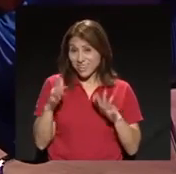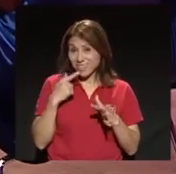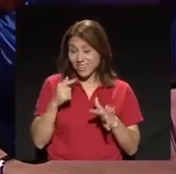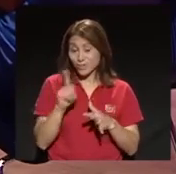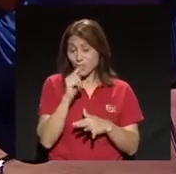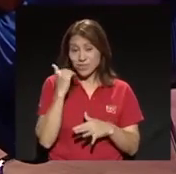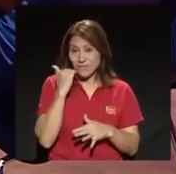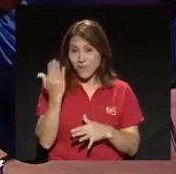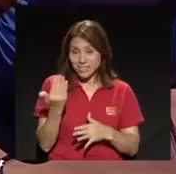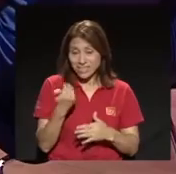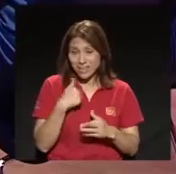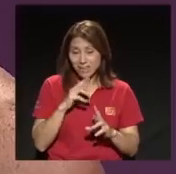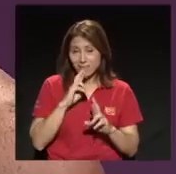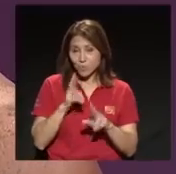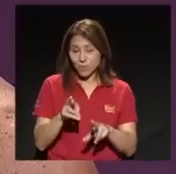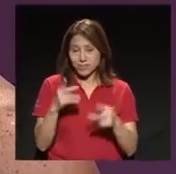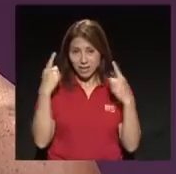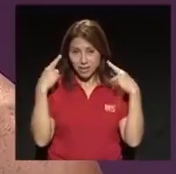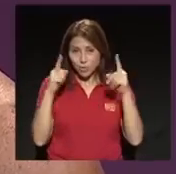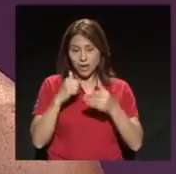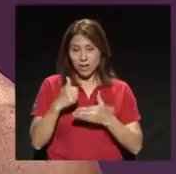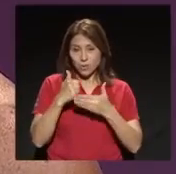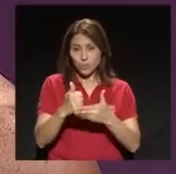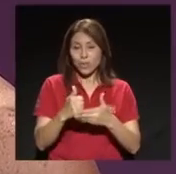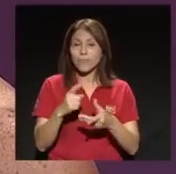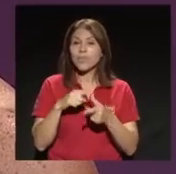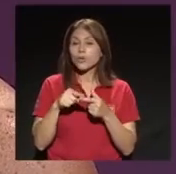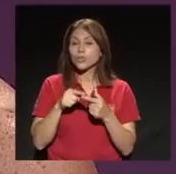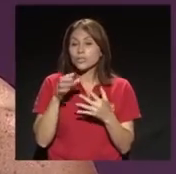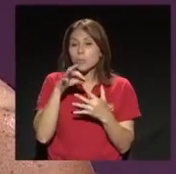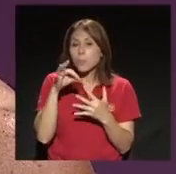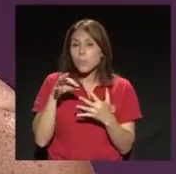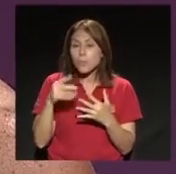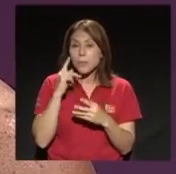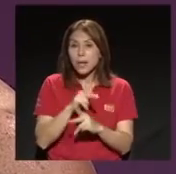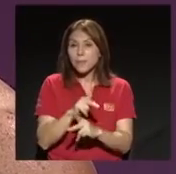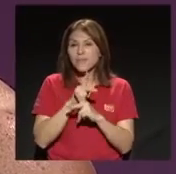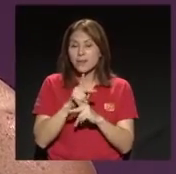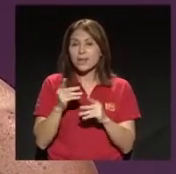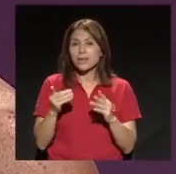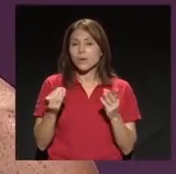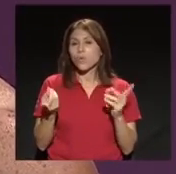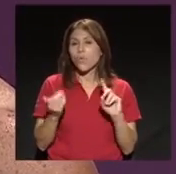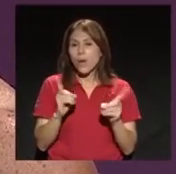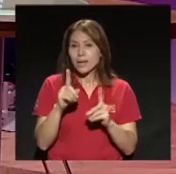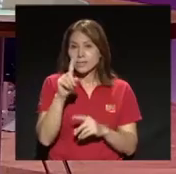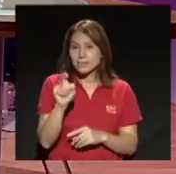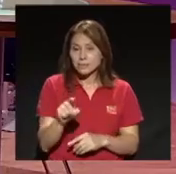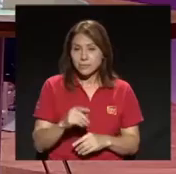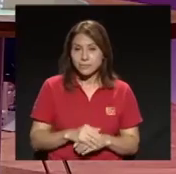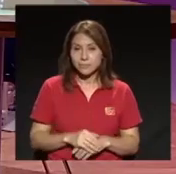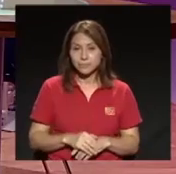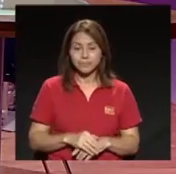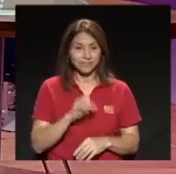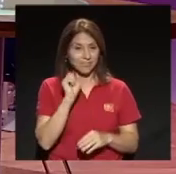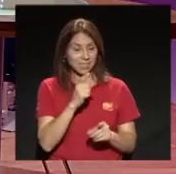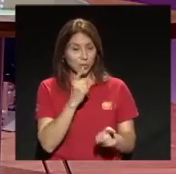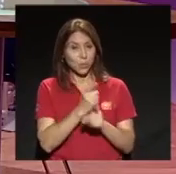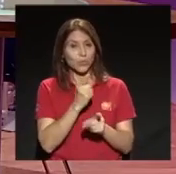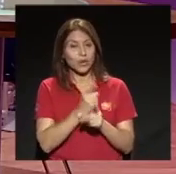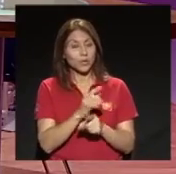no es tan fácil tener respuestas. ¿Cuáles son esas acciones preventivas, Mariana, más importantes? Sí, correcto. Bueno, como lo decías, es